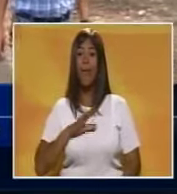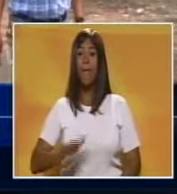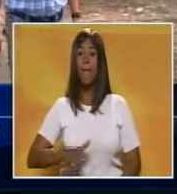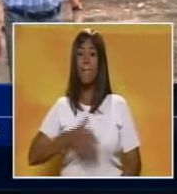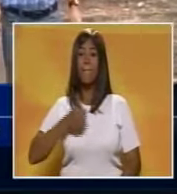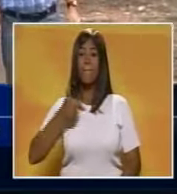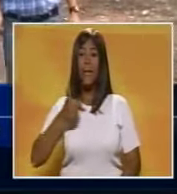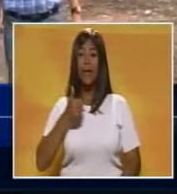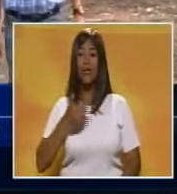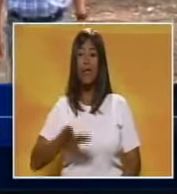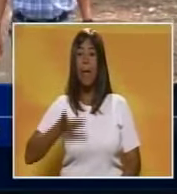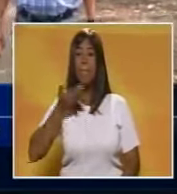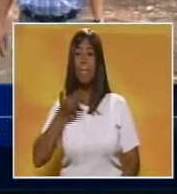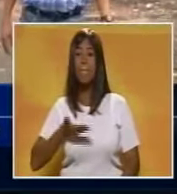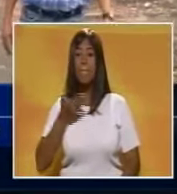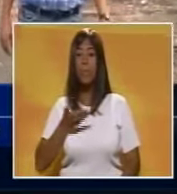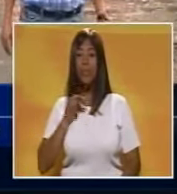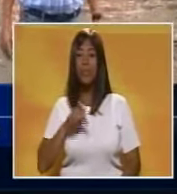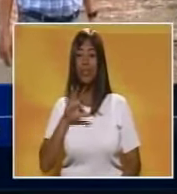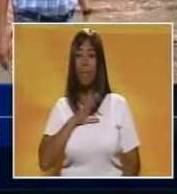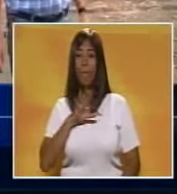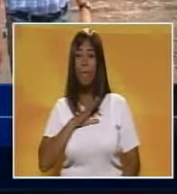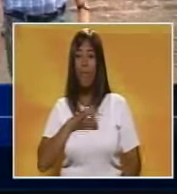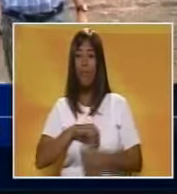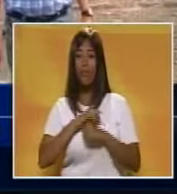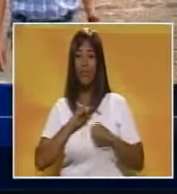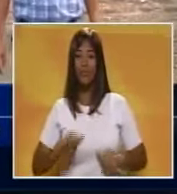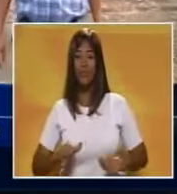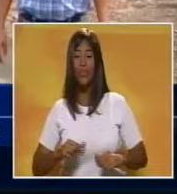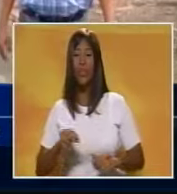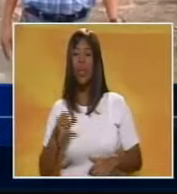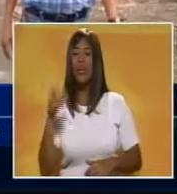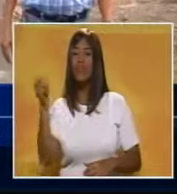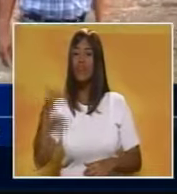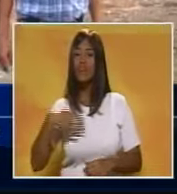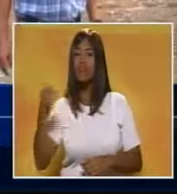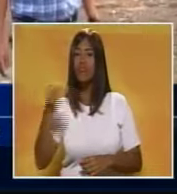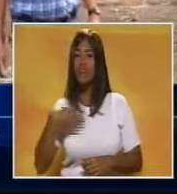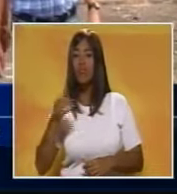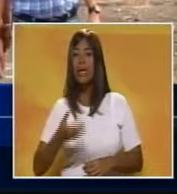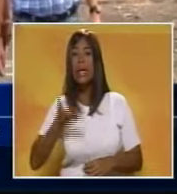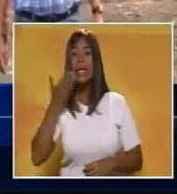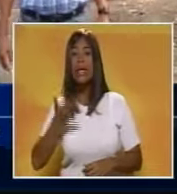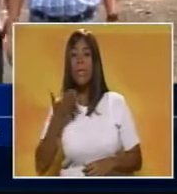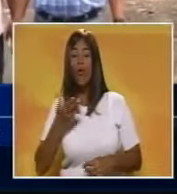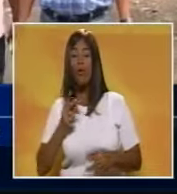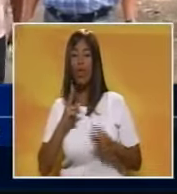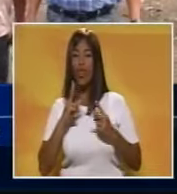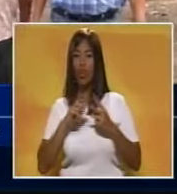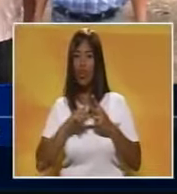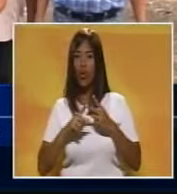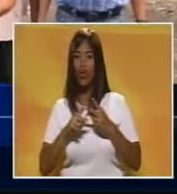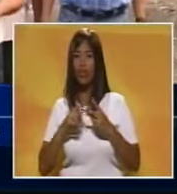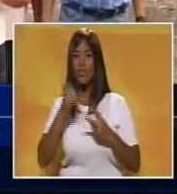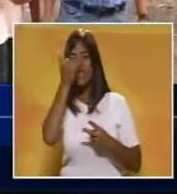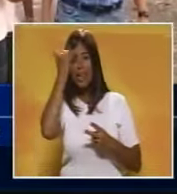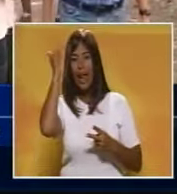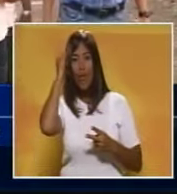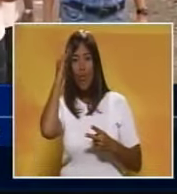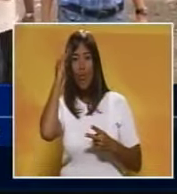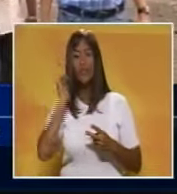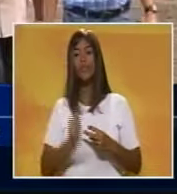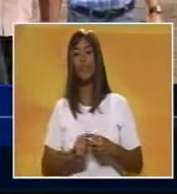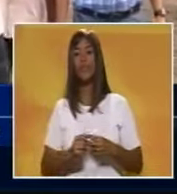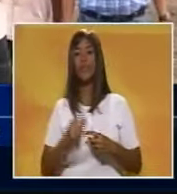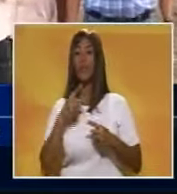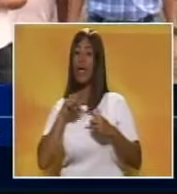mayor importancia de nuestro estado, donde recibimos dos importantes líneas que vienen de Yaracuy, las cuales